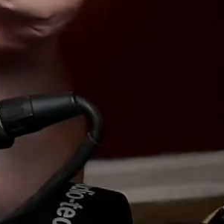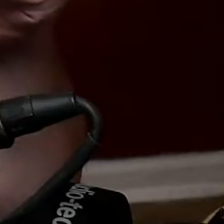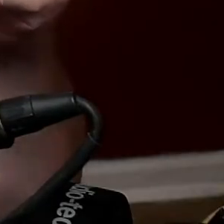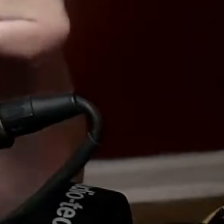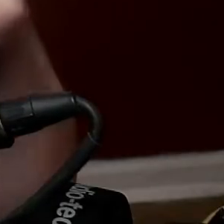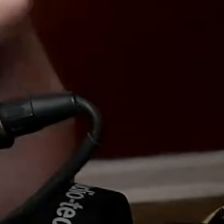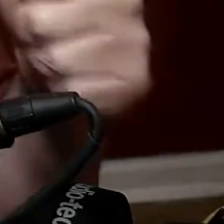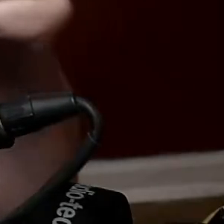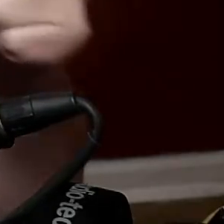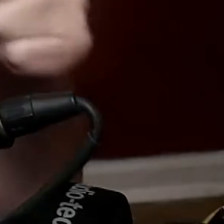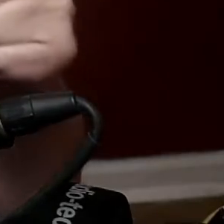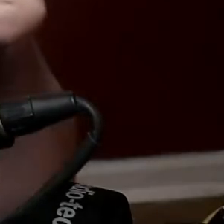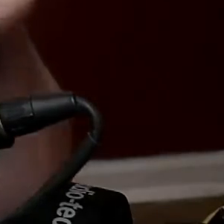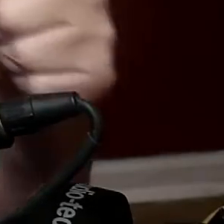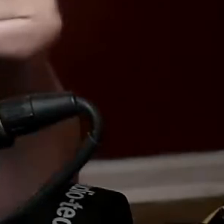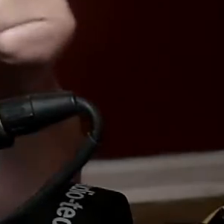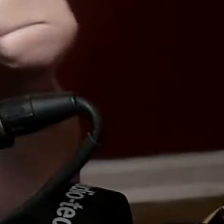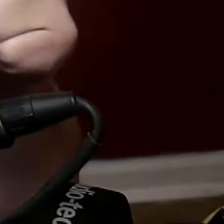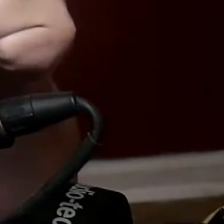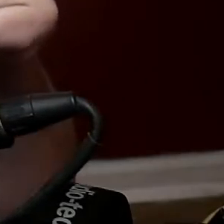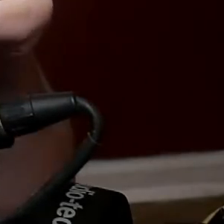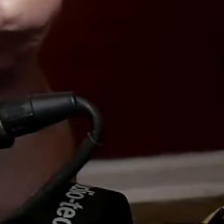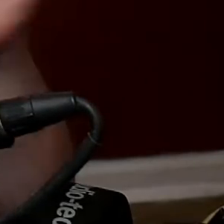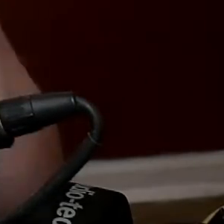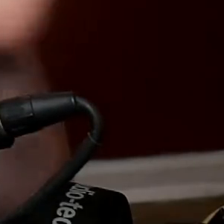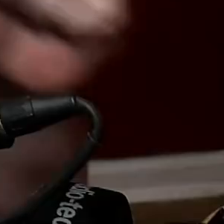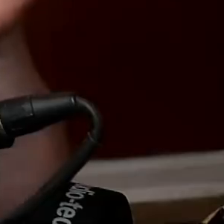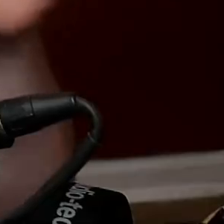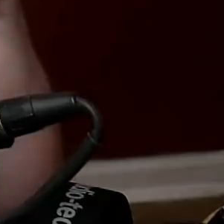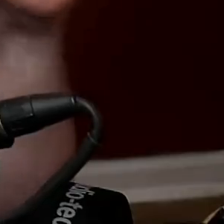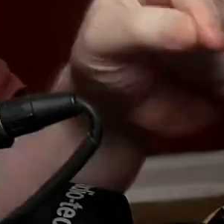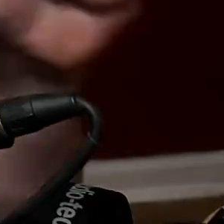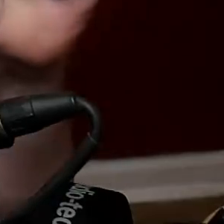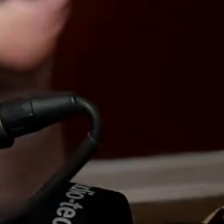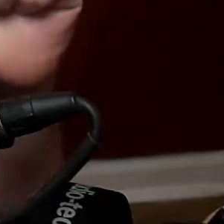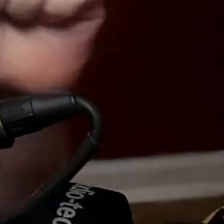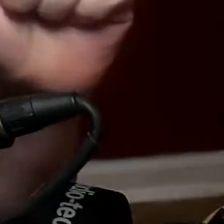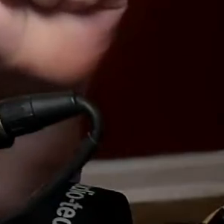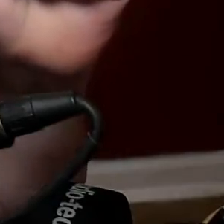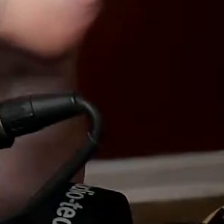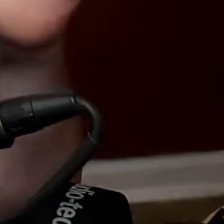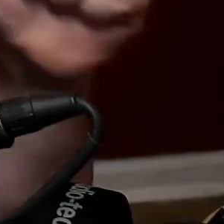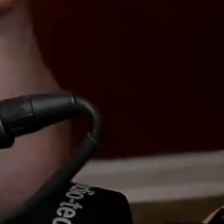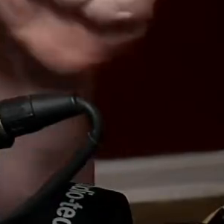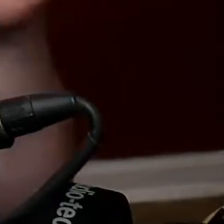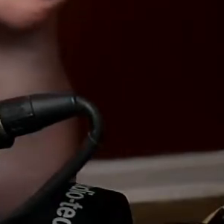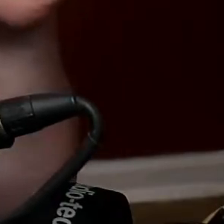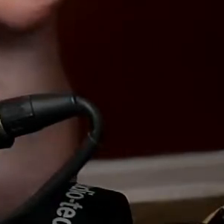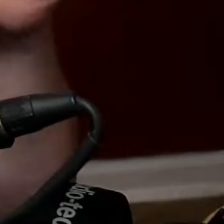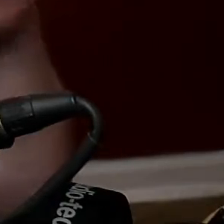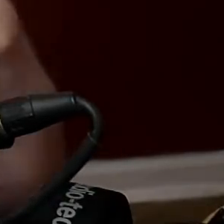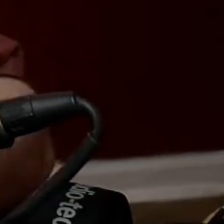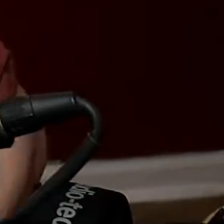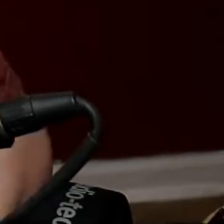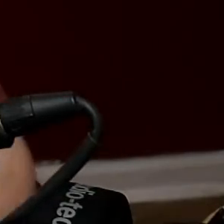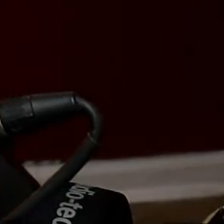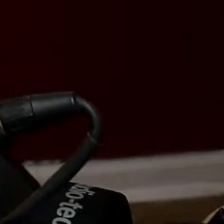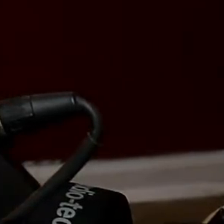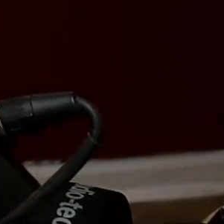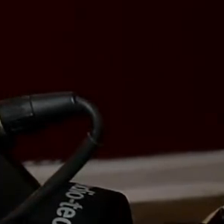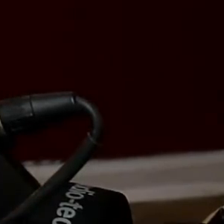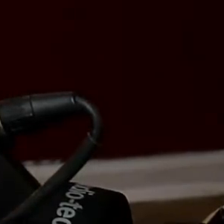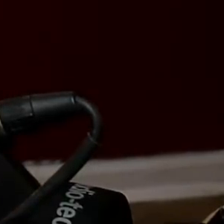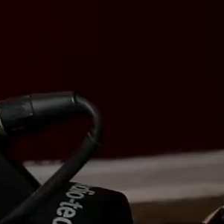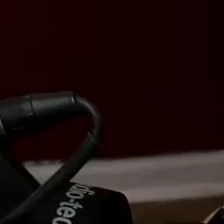sí no gracias amigos gracias por el apoyo y no olviden el botón suscribir lo agradezco muchísimo y ese botón like